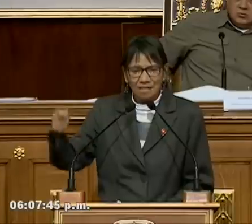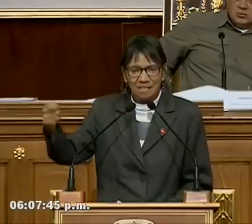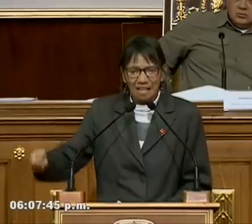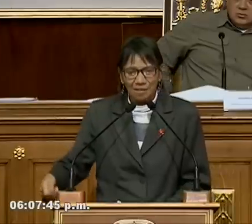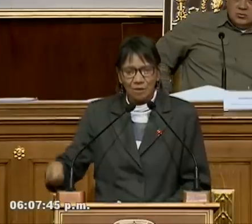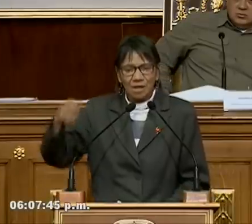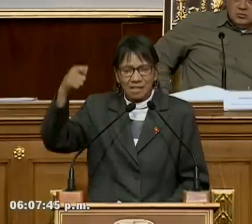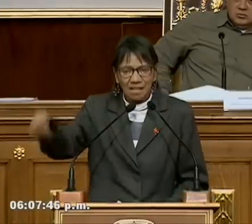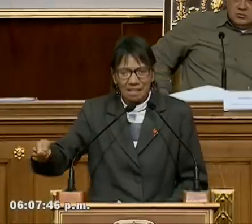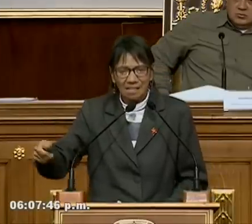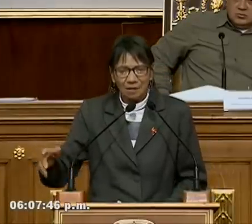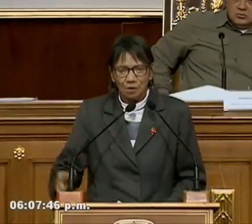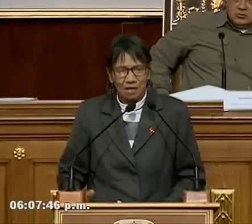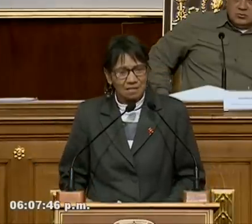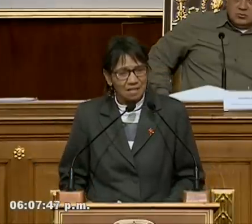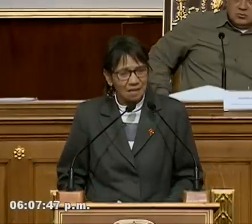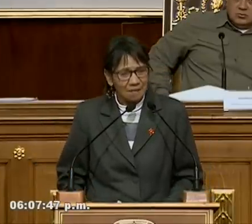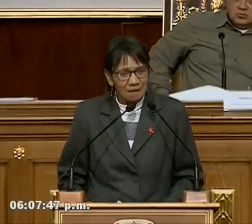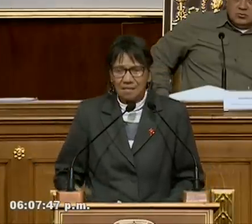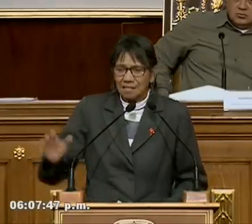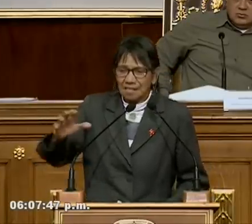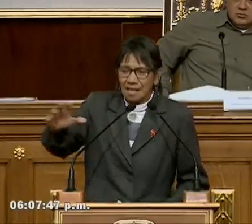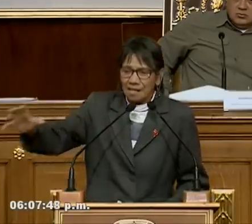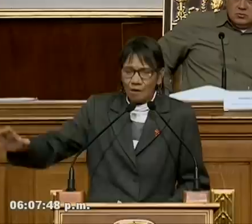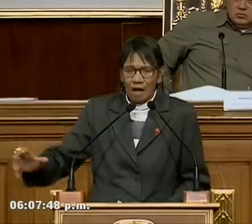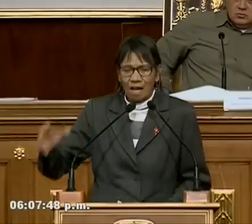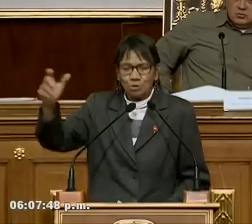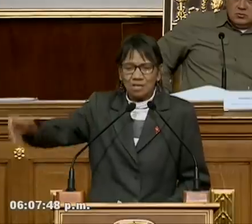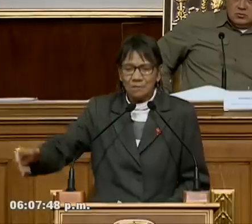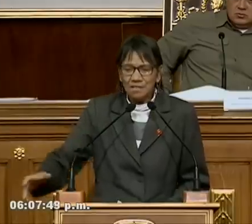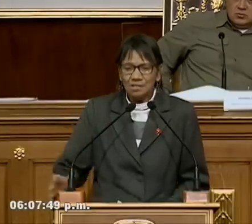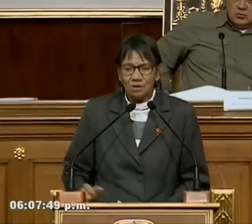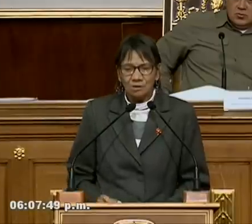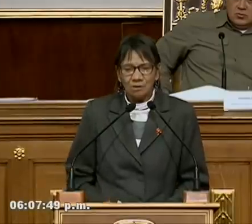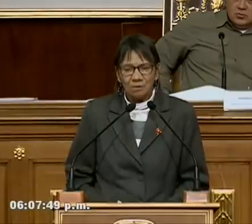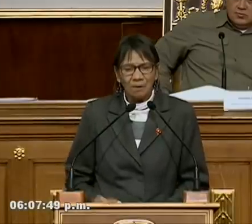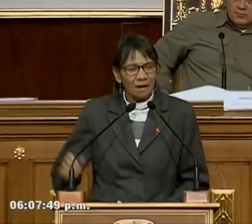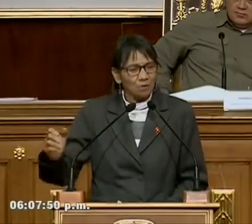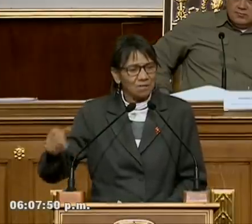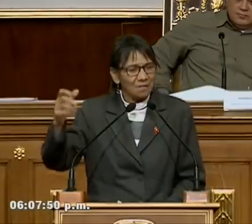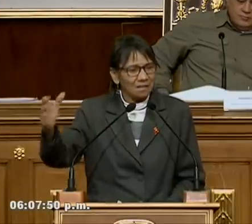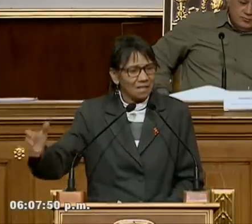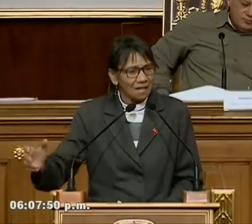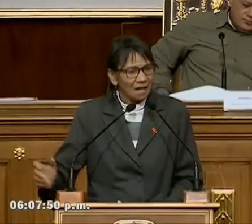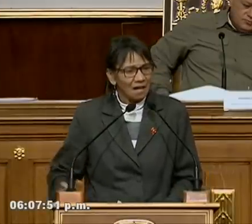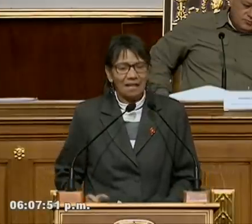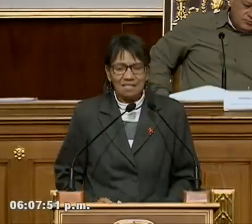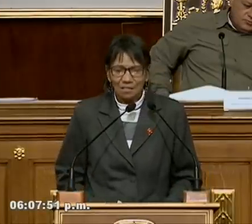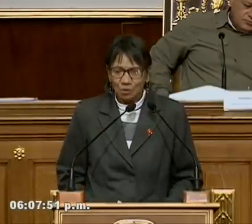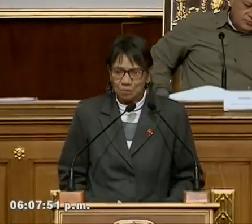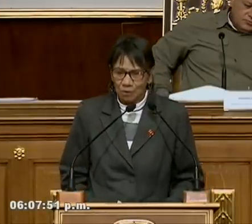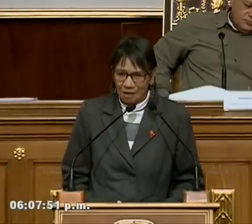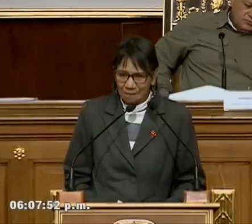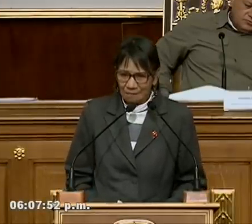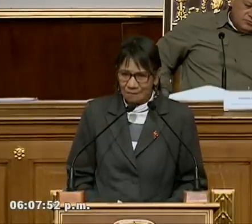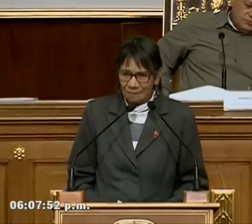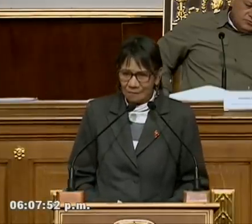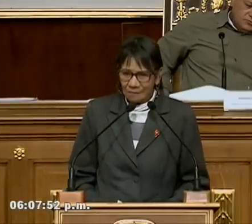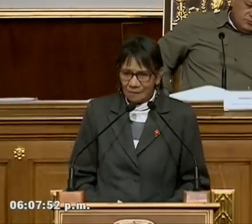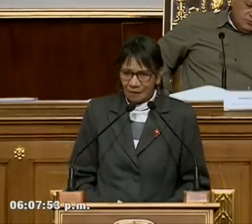paralelos mercenarios que generen la violencia y que estén a su servicio para justamente el asalto al